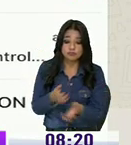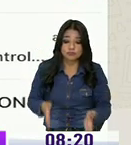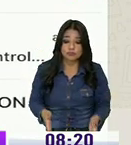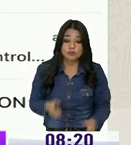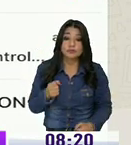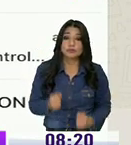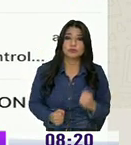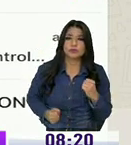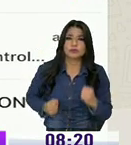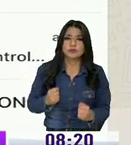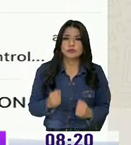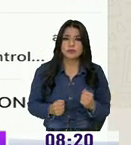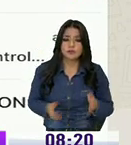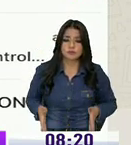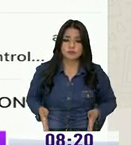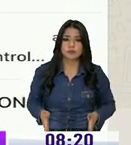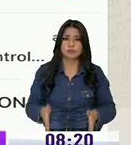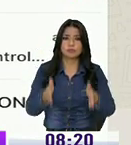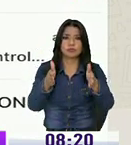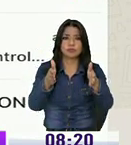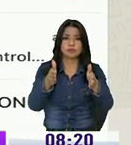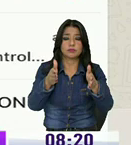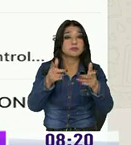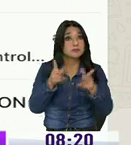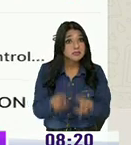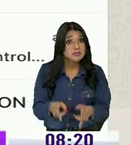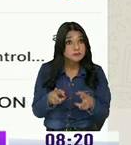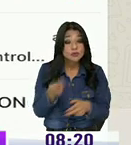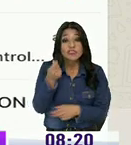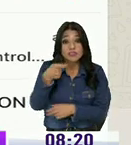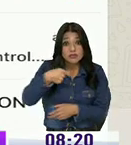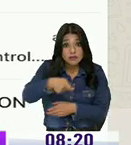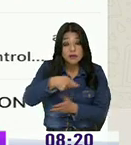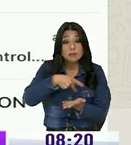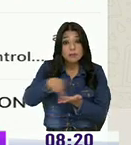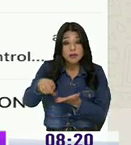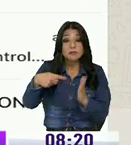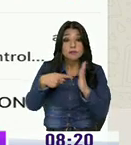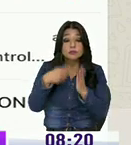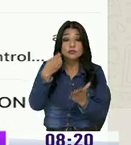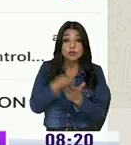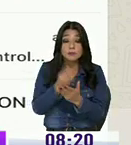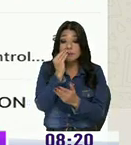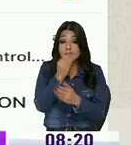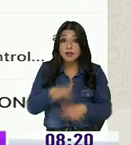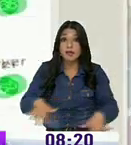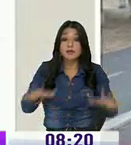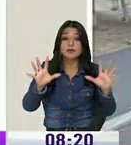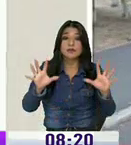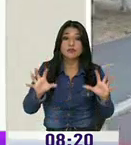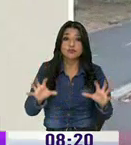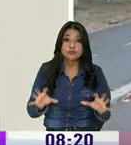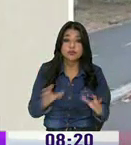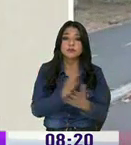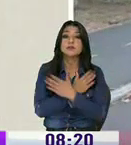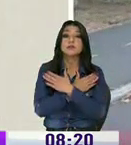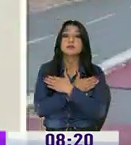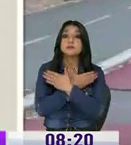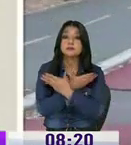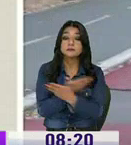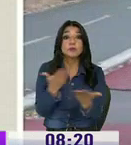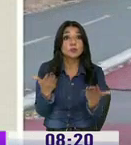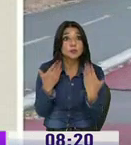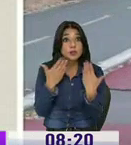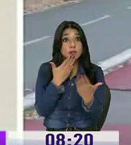trote de lo mismo el dinero de los ecuatorianos que pagamos impuestos para comprar las plantas, ¿cómo las dejan morir? Les mandamos un saludo allá